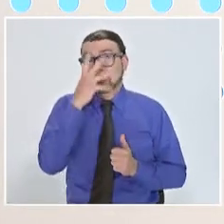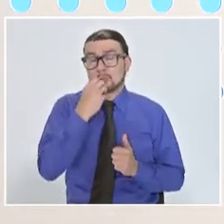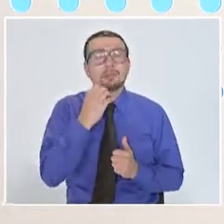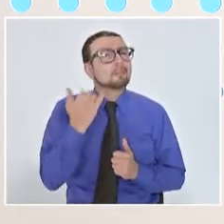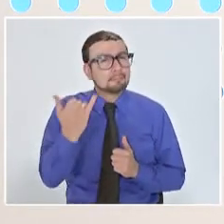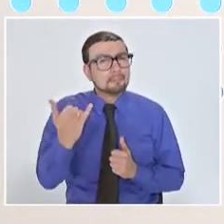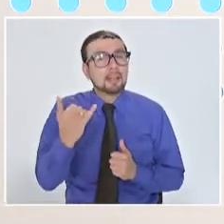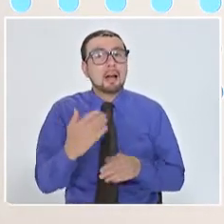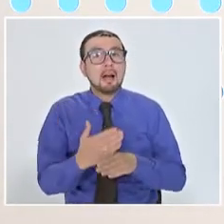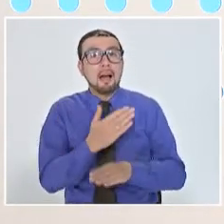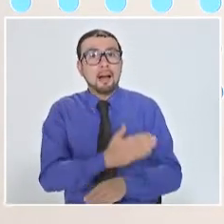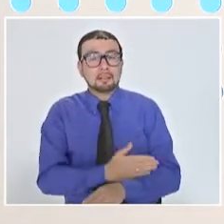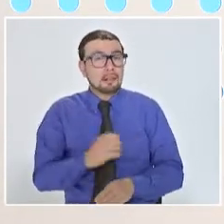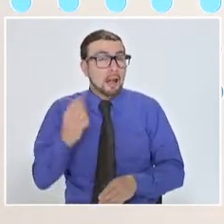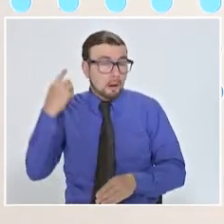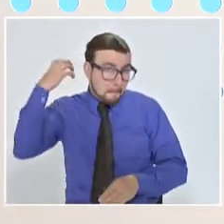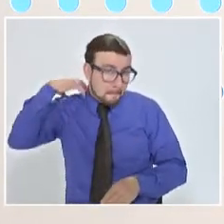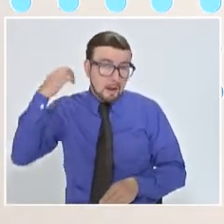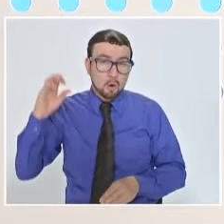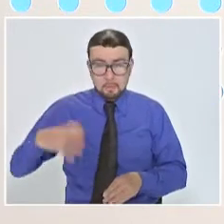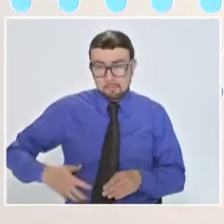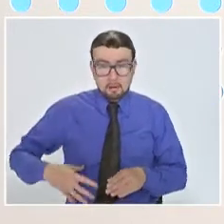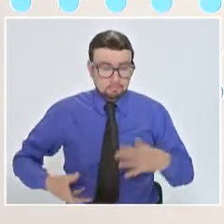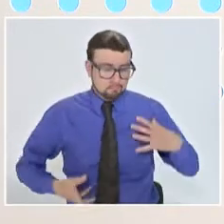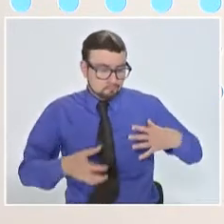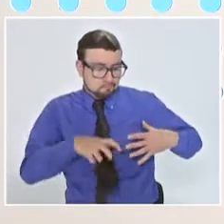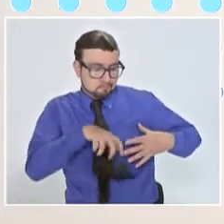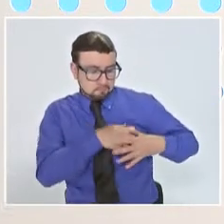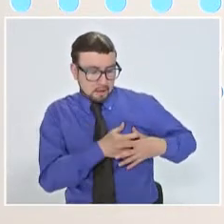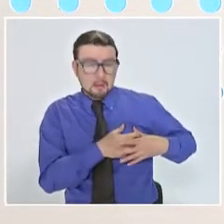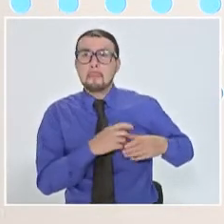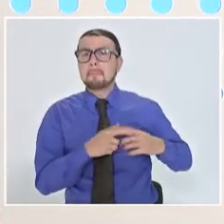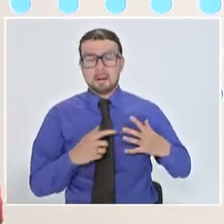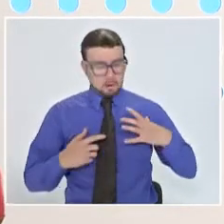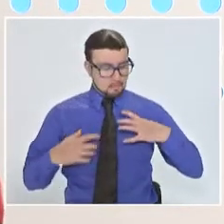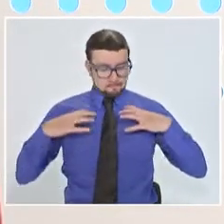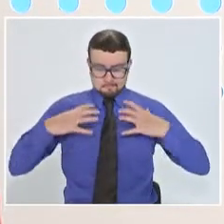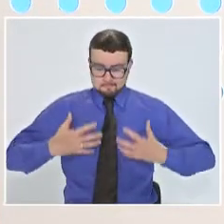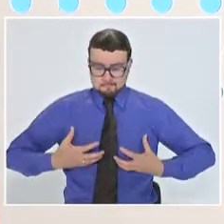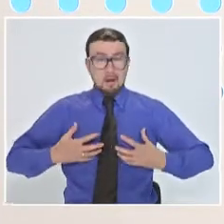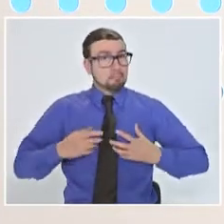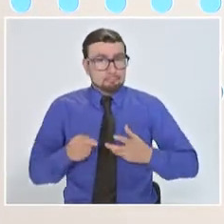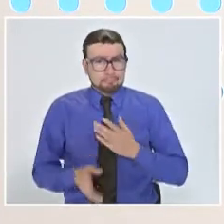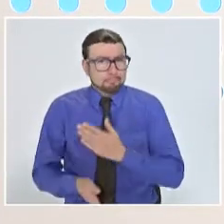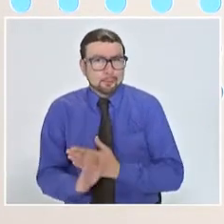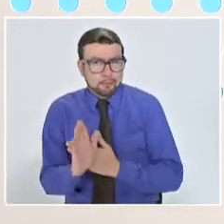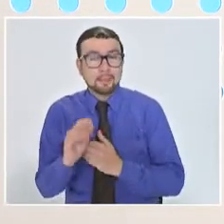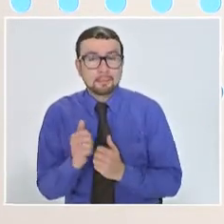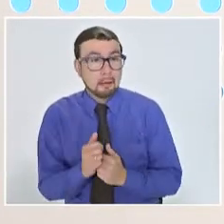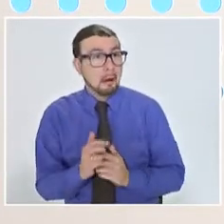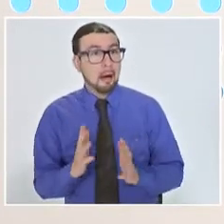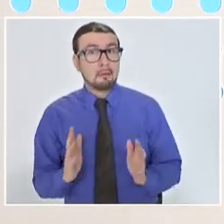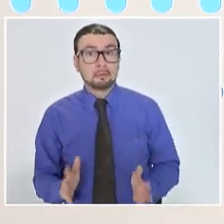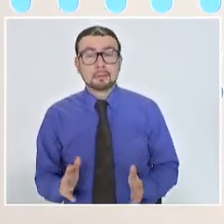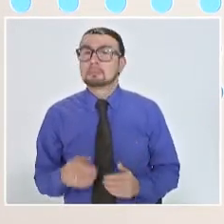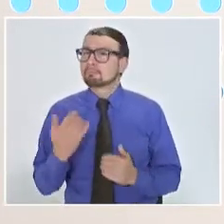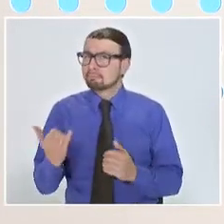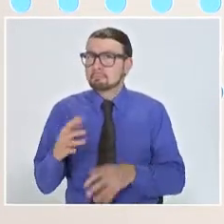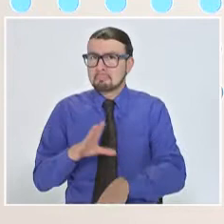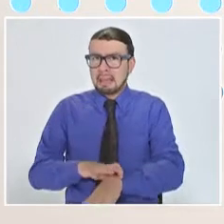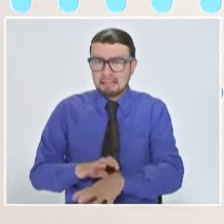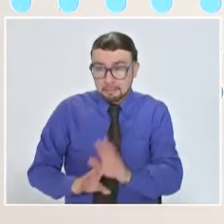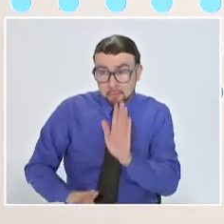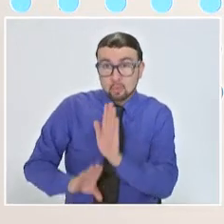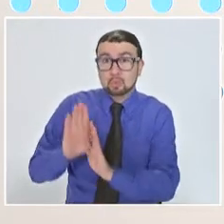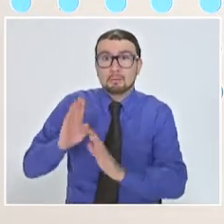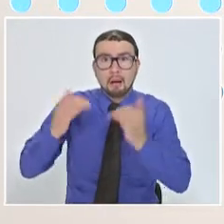era o de abdomen o de espalda, pero definitivamente la mastología, la ciencia, la medicina avanza